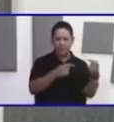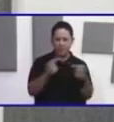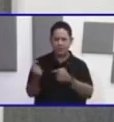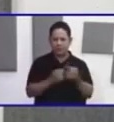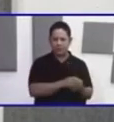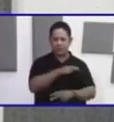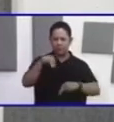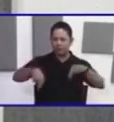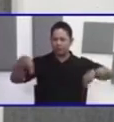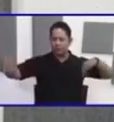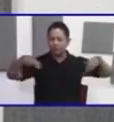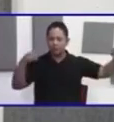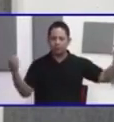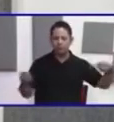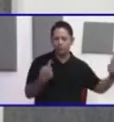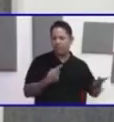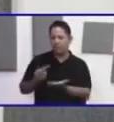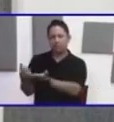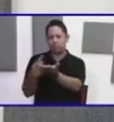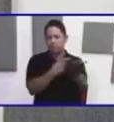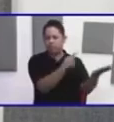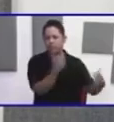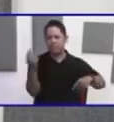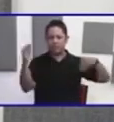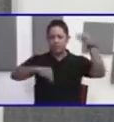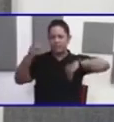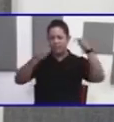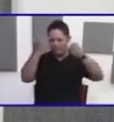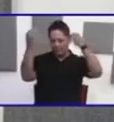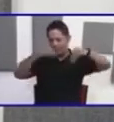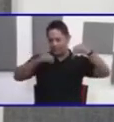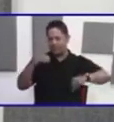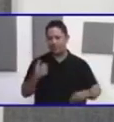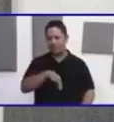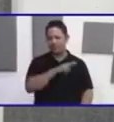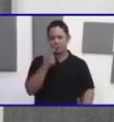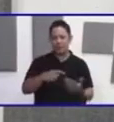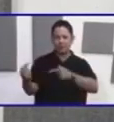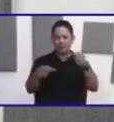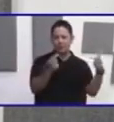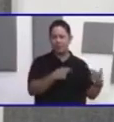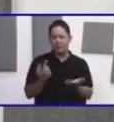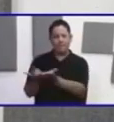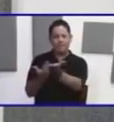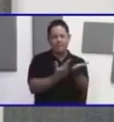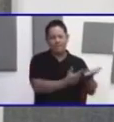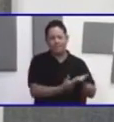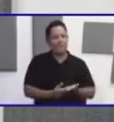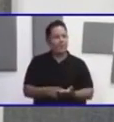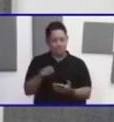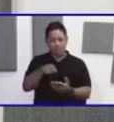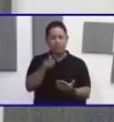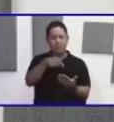es una ponencia conjunta y todos pusimos nuestro granito de arena y salió del primer debate este proyecto gracias a